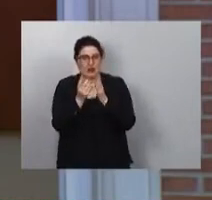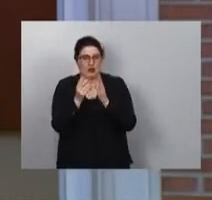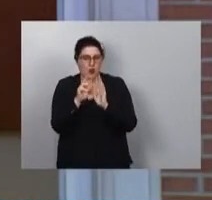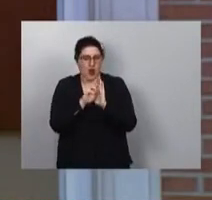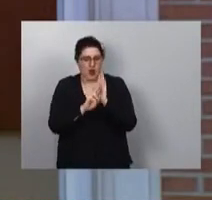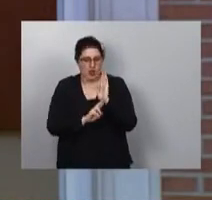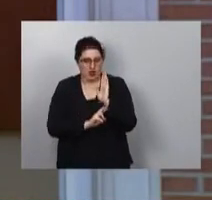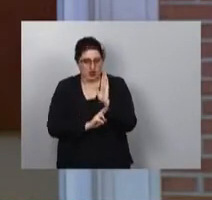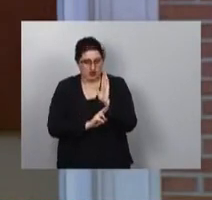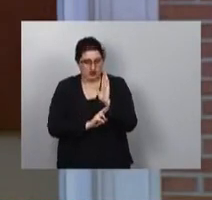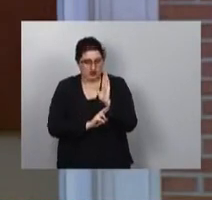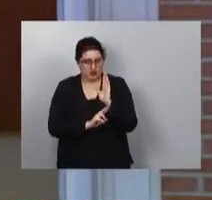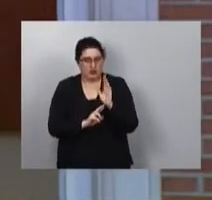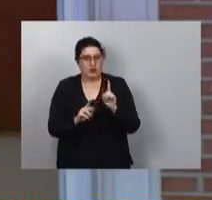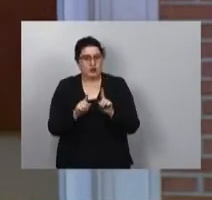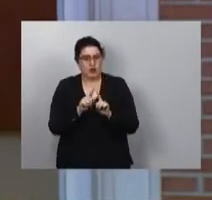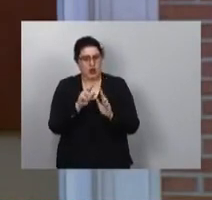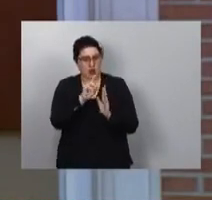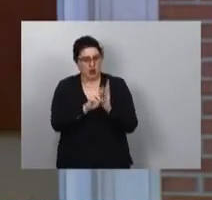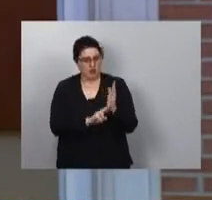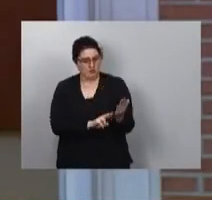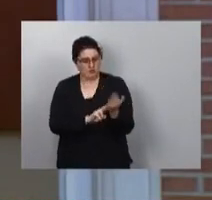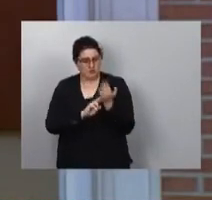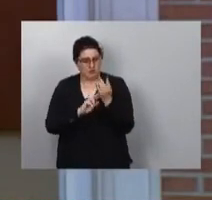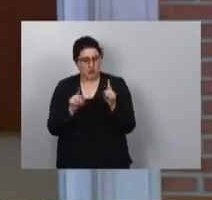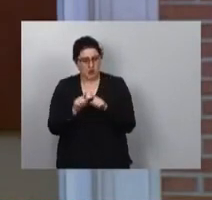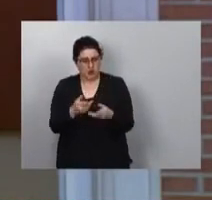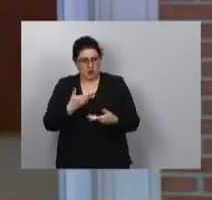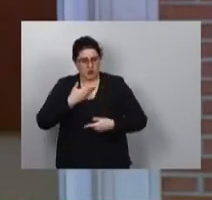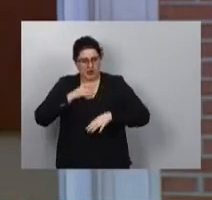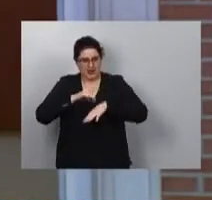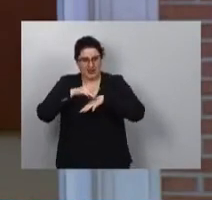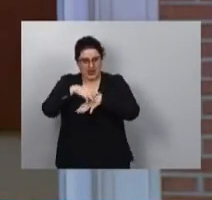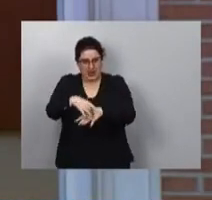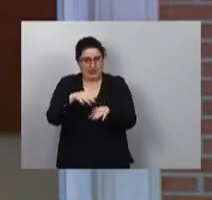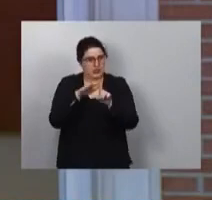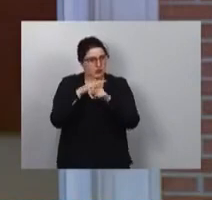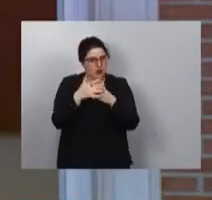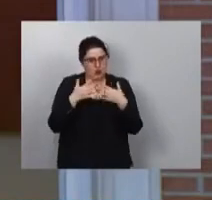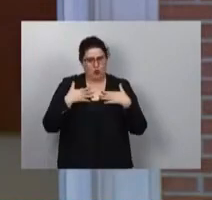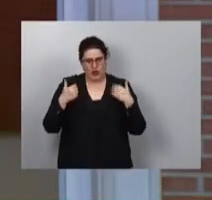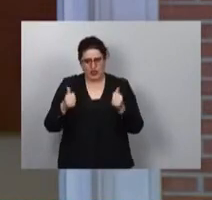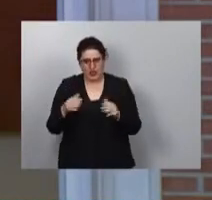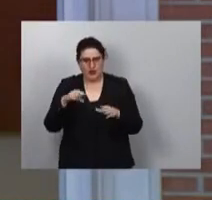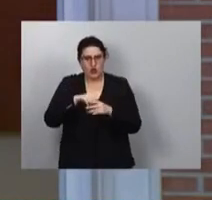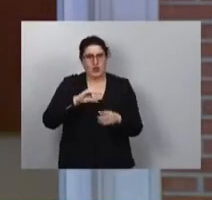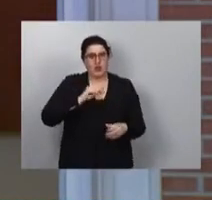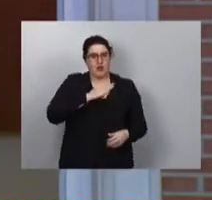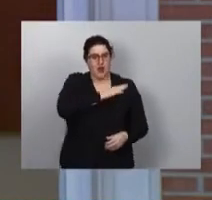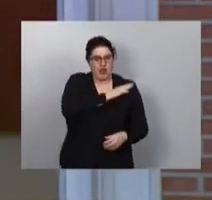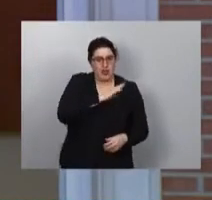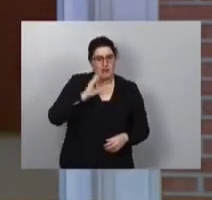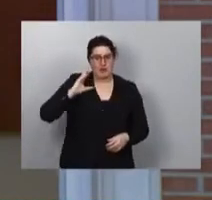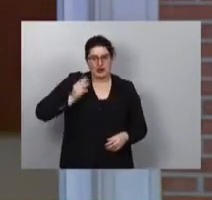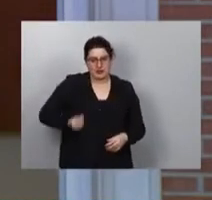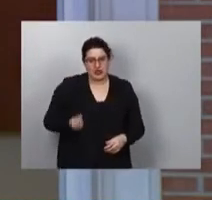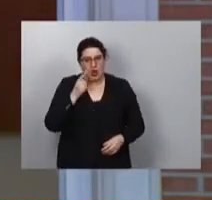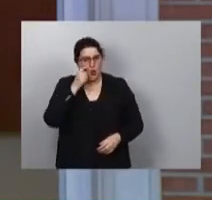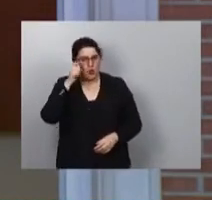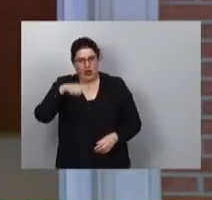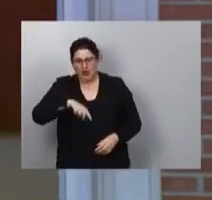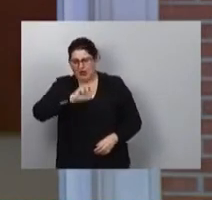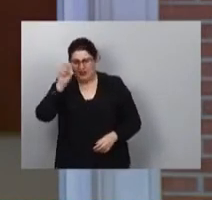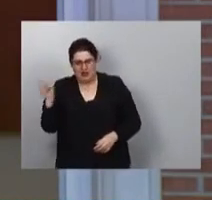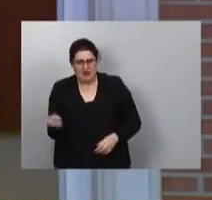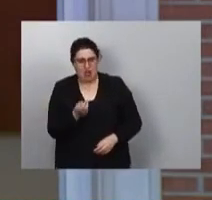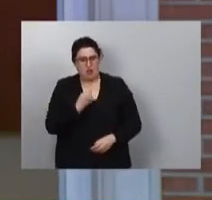fondos next yen porque esto implicaría que la cúpula también está implicada en este fraude esto habría que investigarlo el documento además firmado por el gobierno y